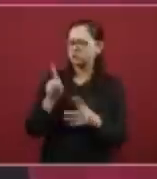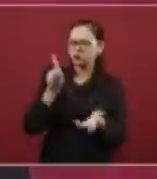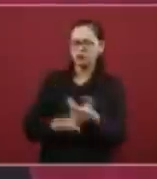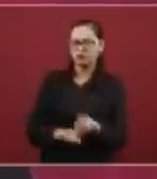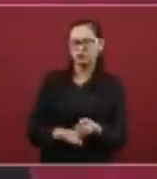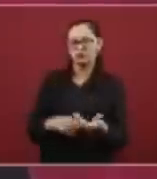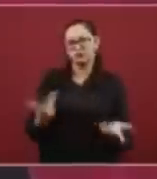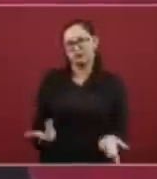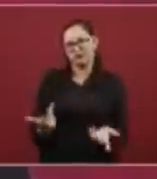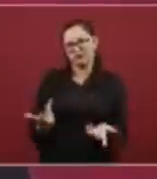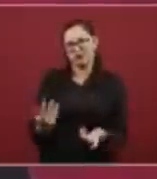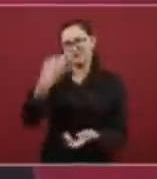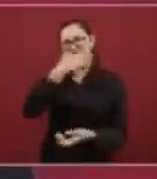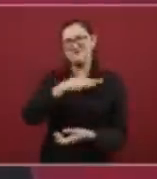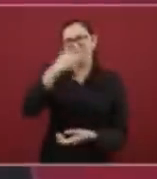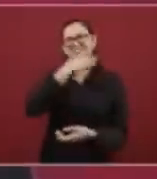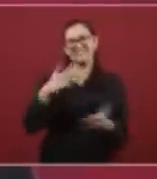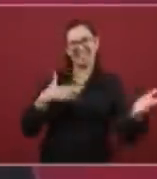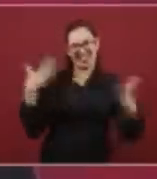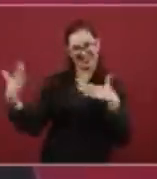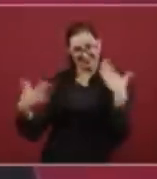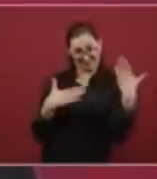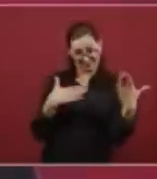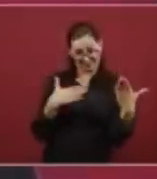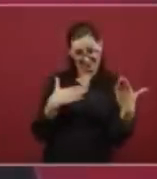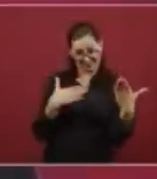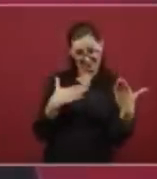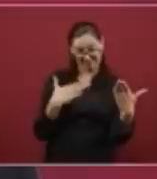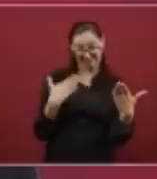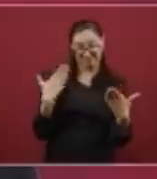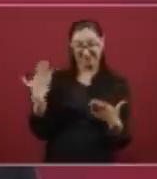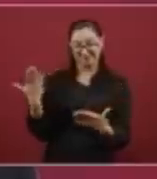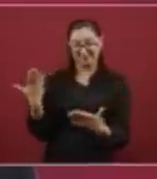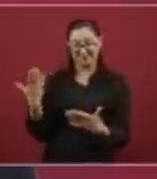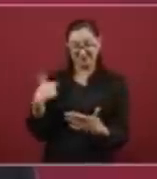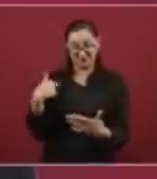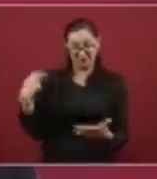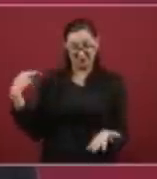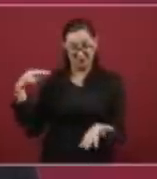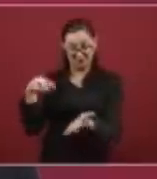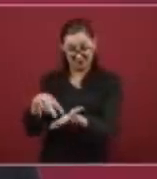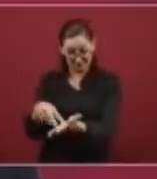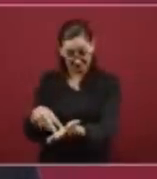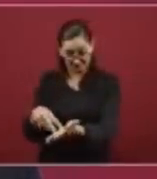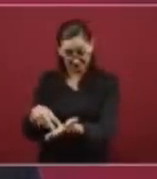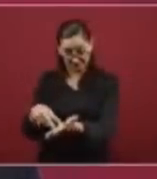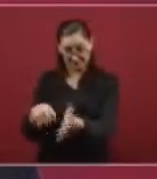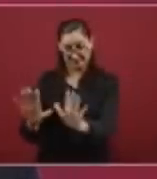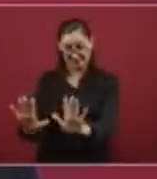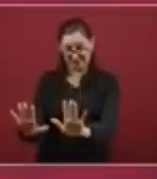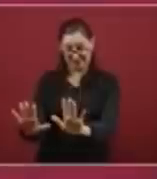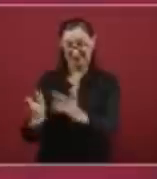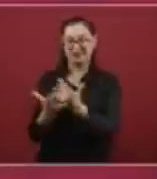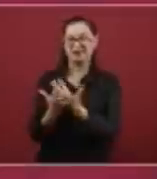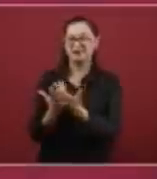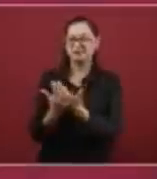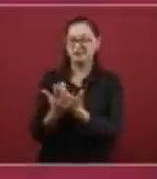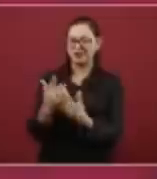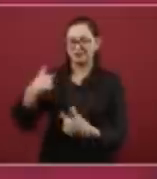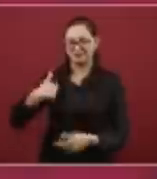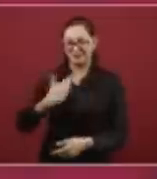puedo participar en un festejo como jefe del Estado mexicano hasta que